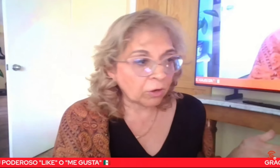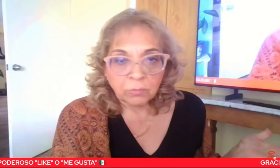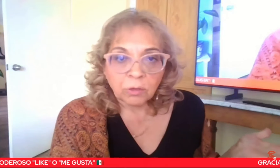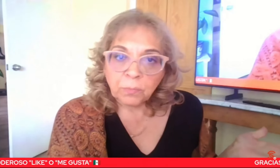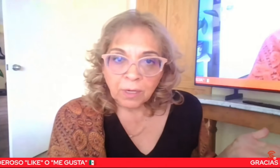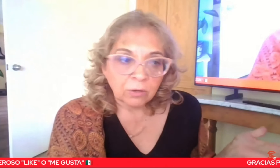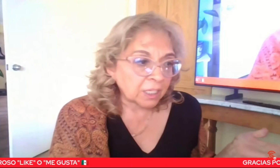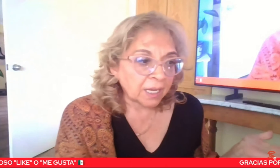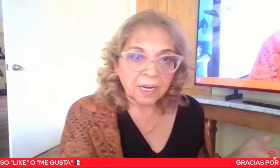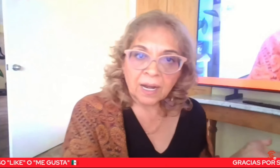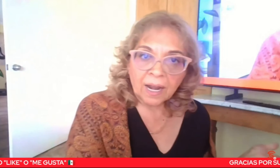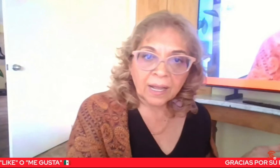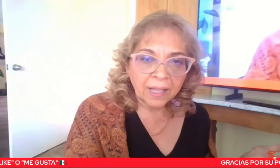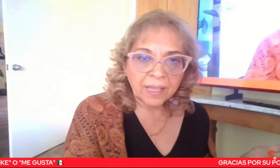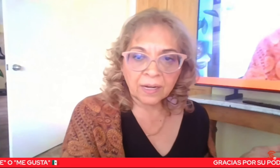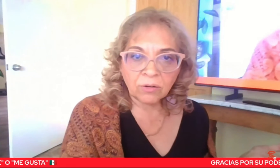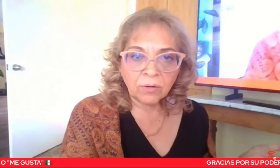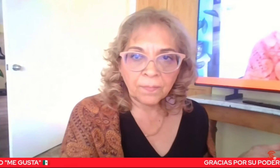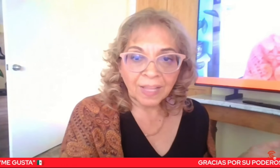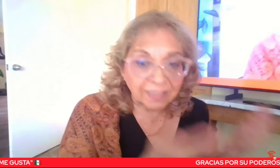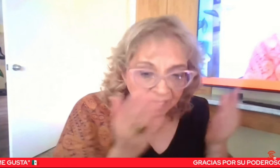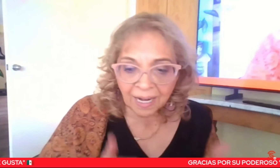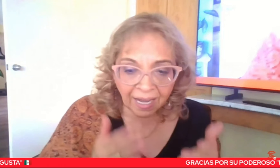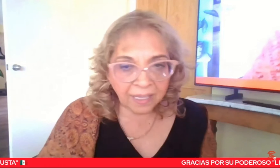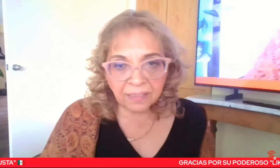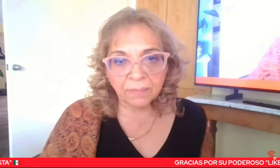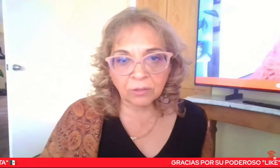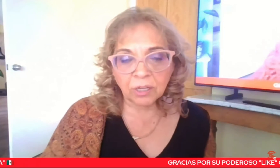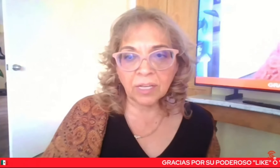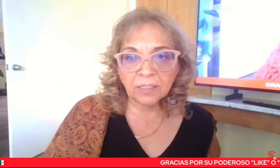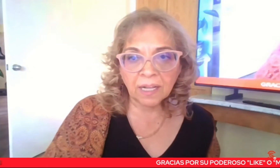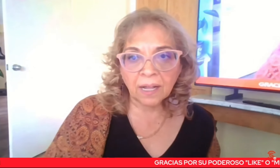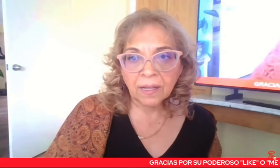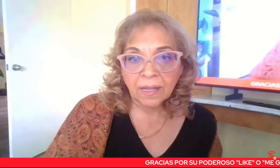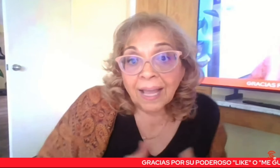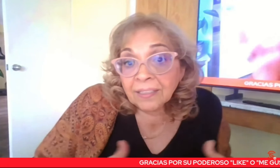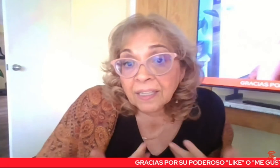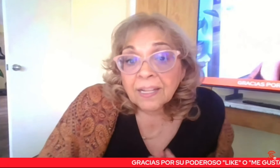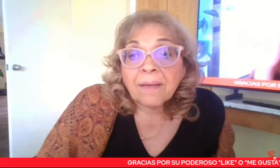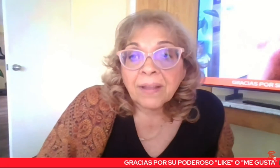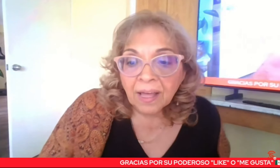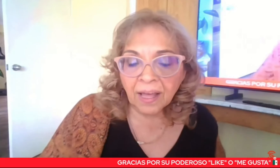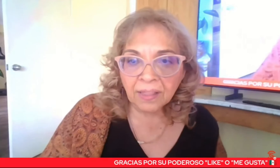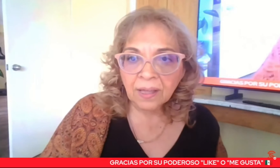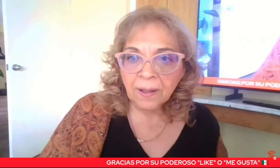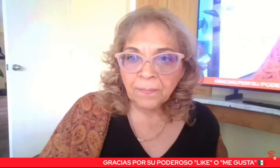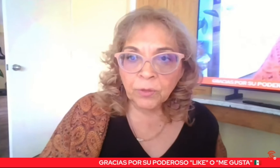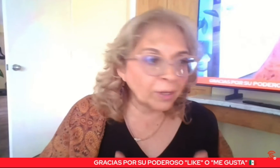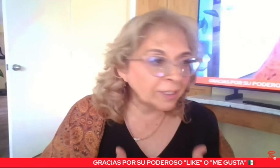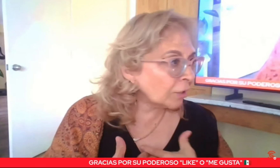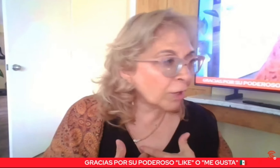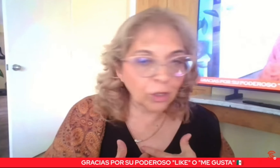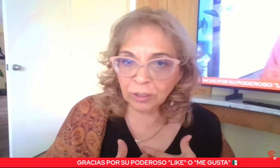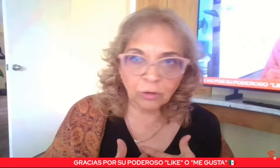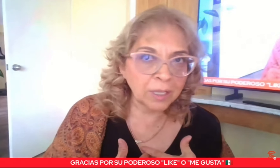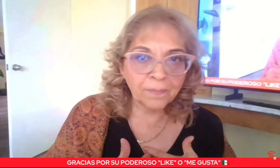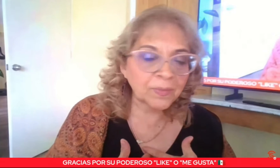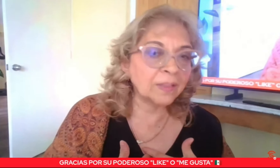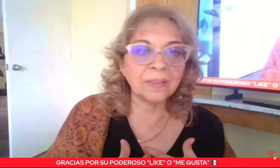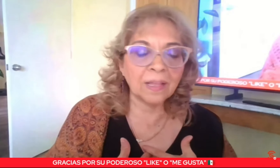que los medios públicos siguen en la calle, ¿no? Están en la calle en términos de audiencia. Esa es la verdad. No es algo que yo